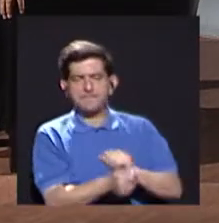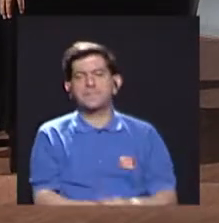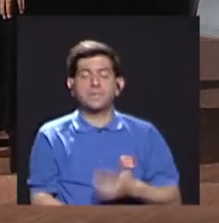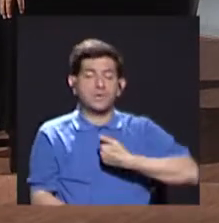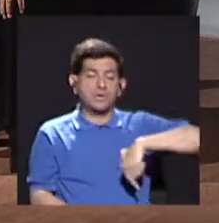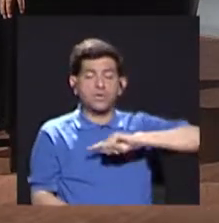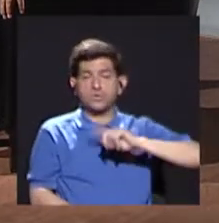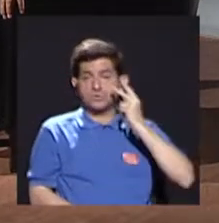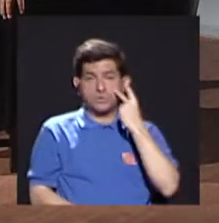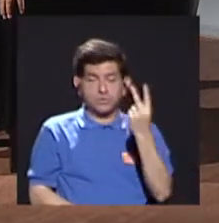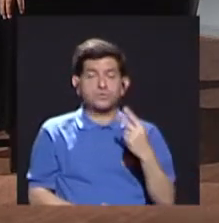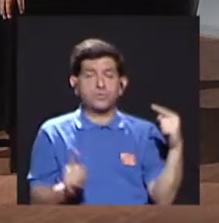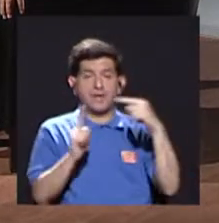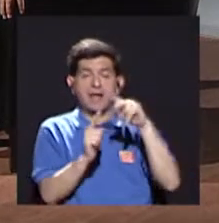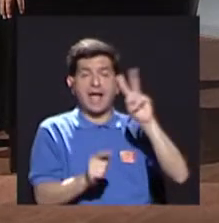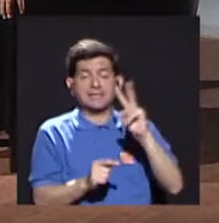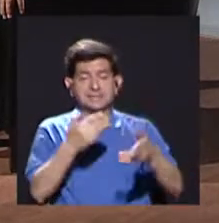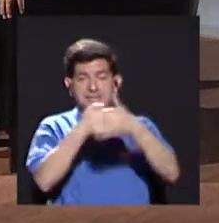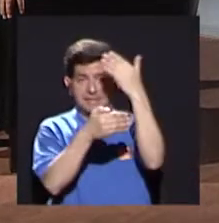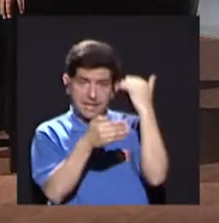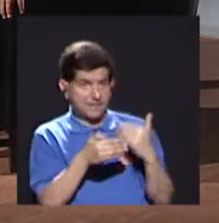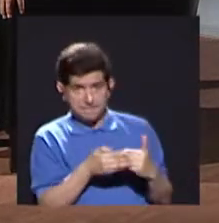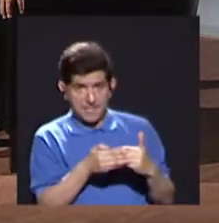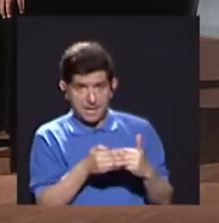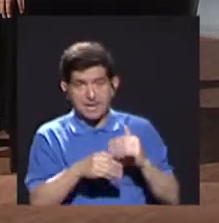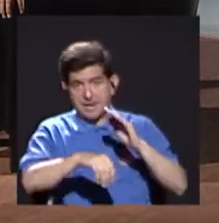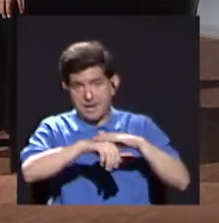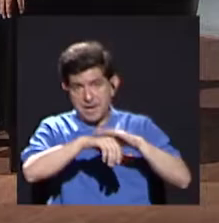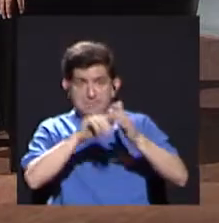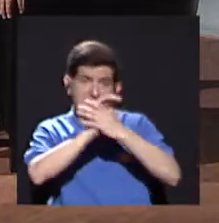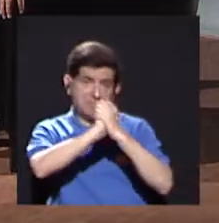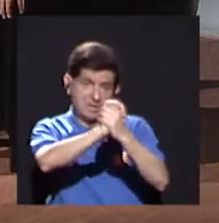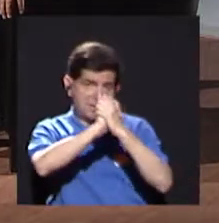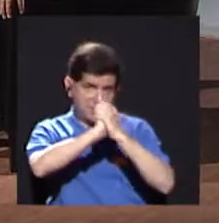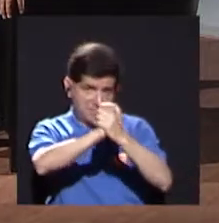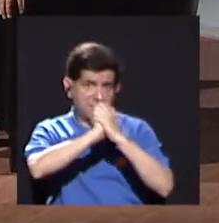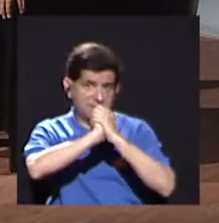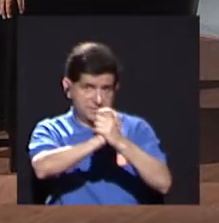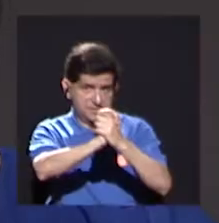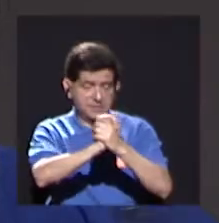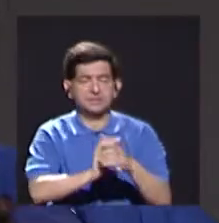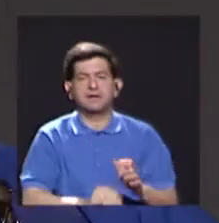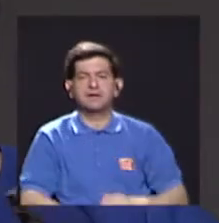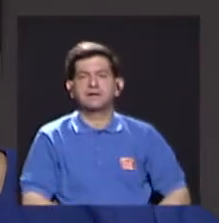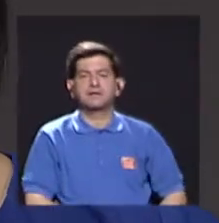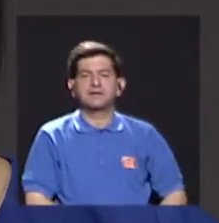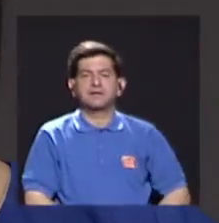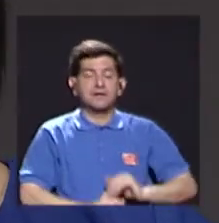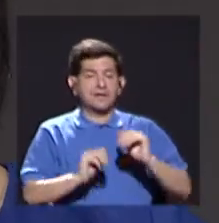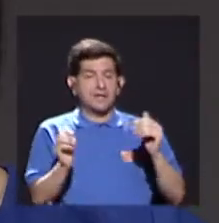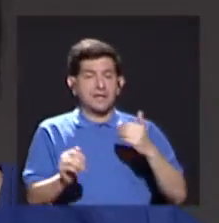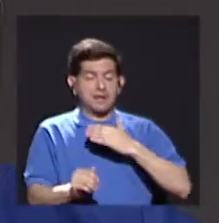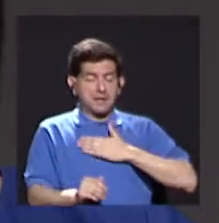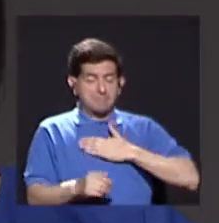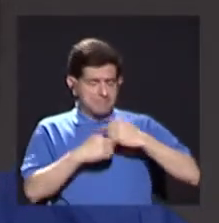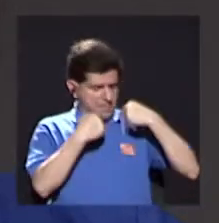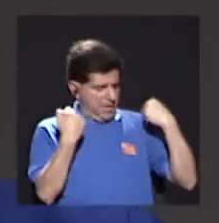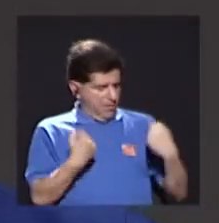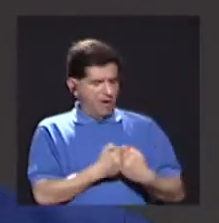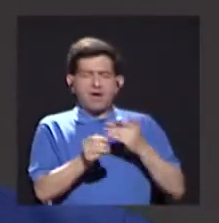visto hasta el viernes pasado permítame felicitarlo con todo mi corazón